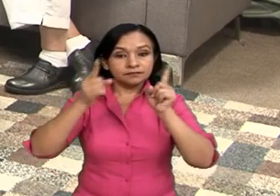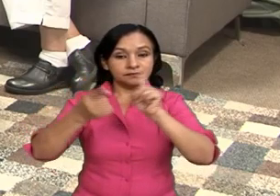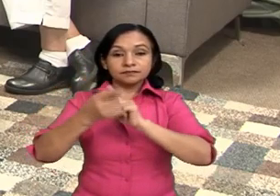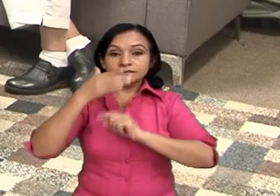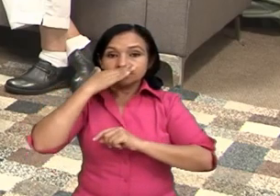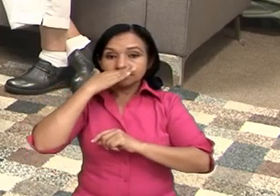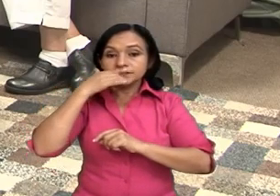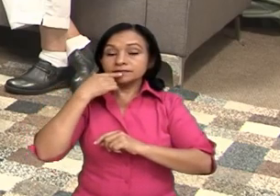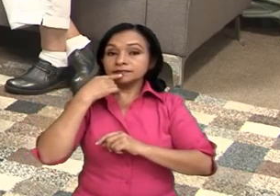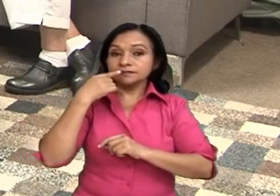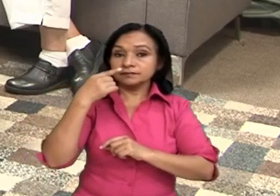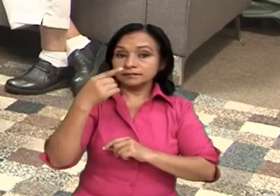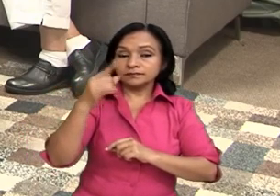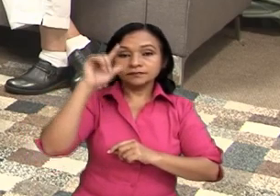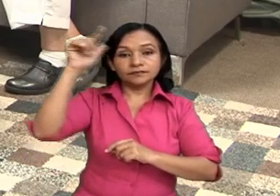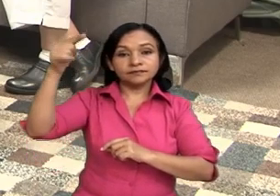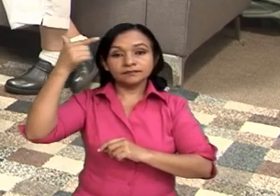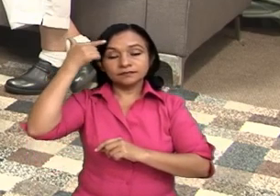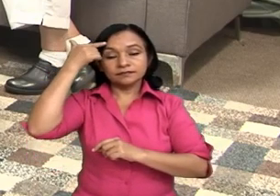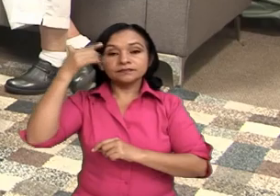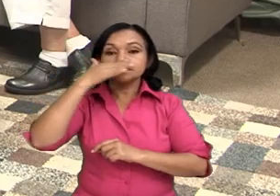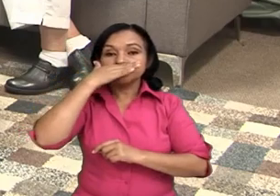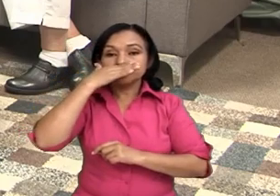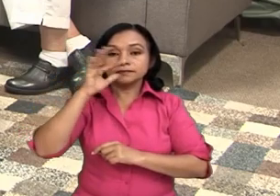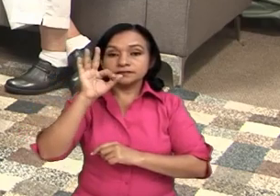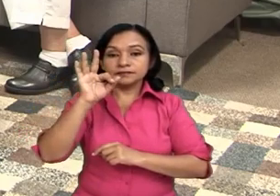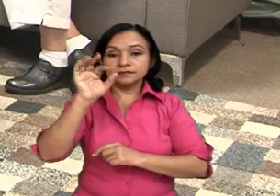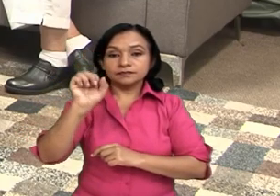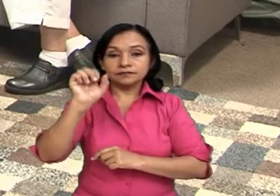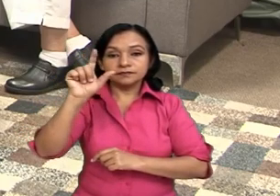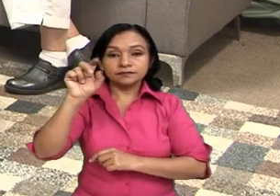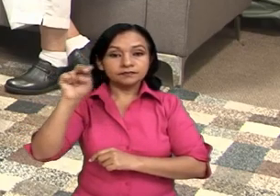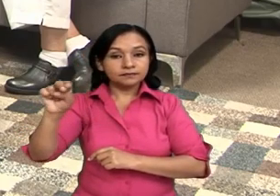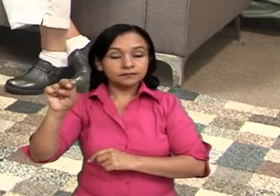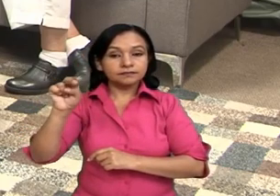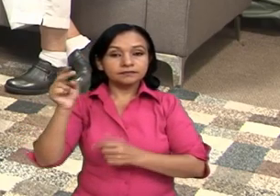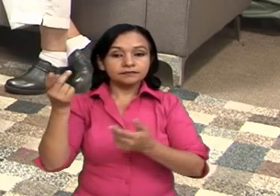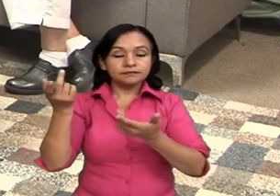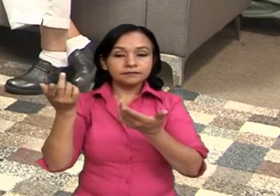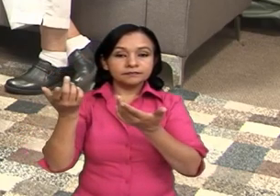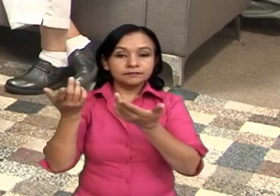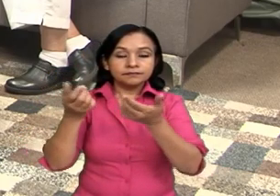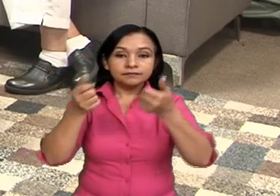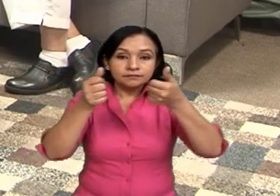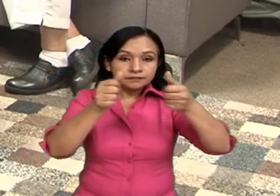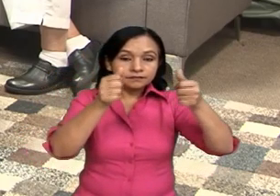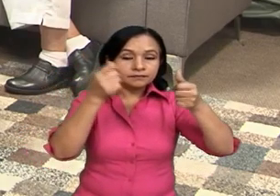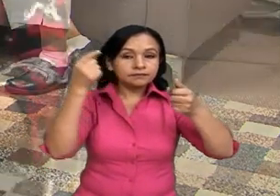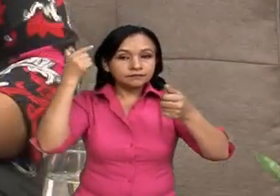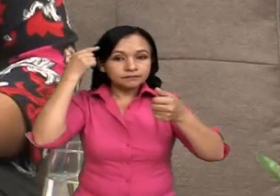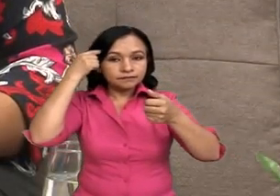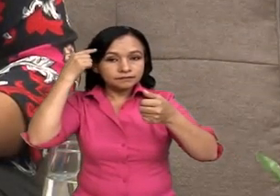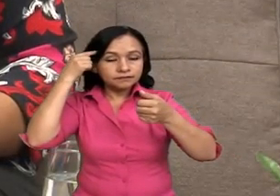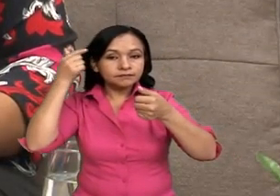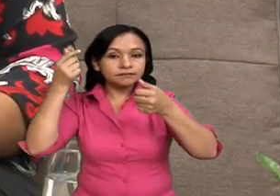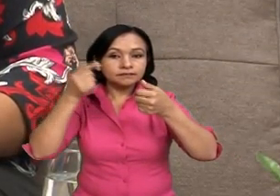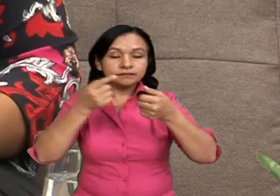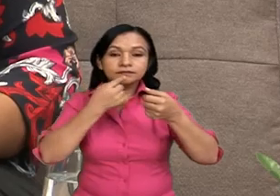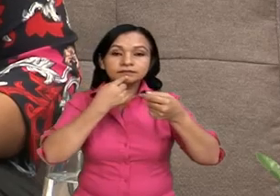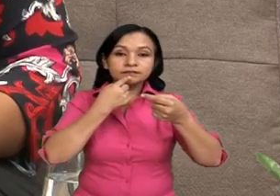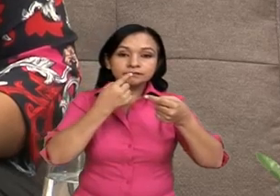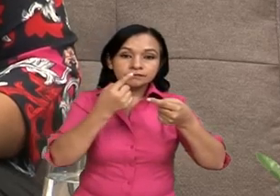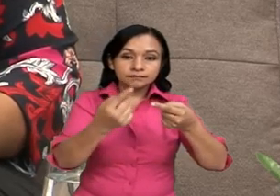a enmarcar, y este gobierno sandinista, la coherencia de lo que piensa, de lo que